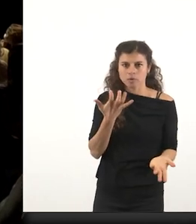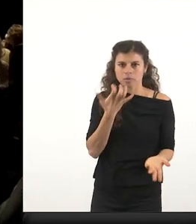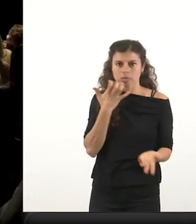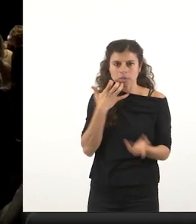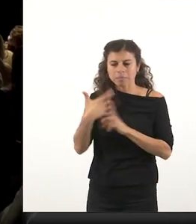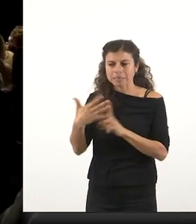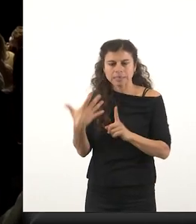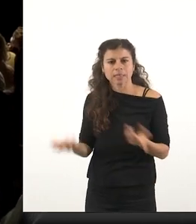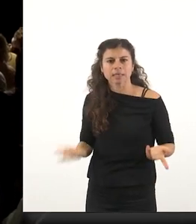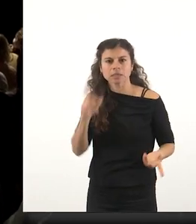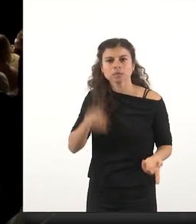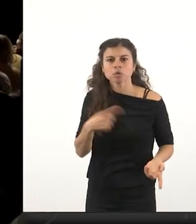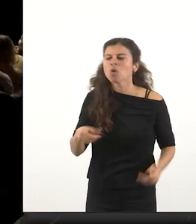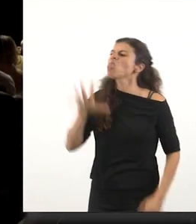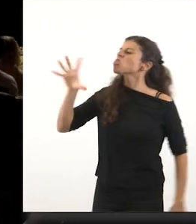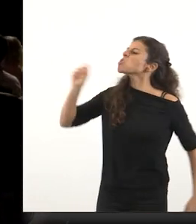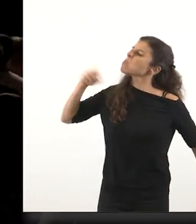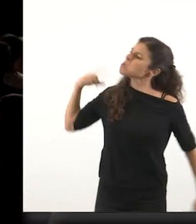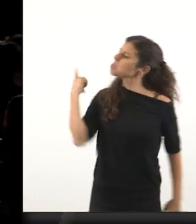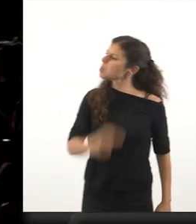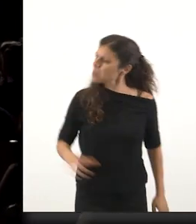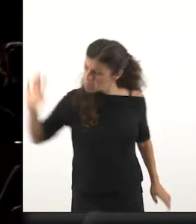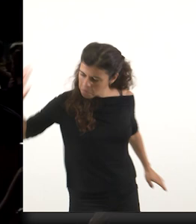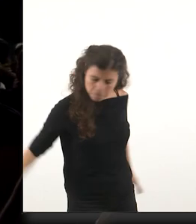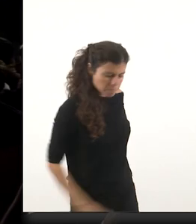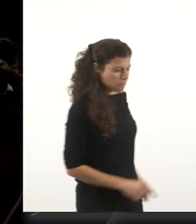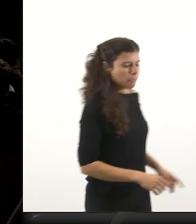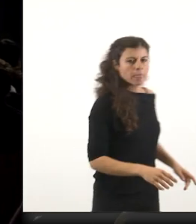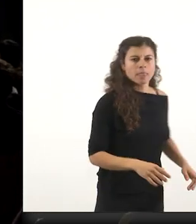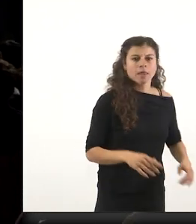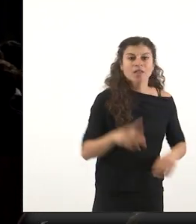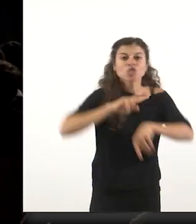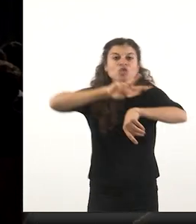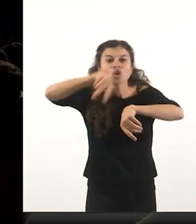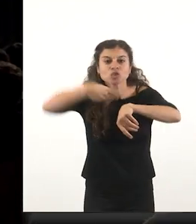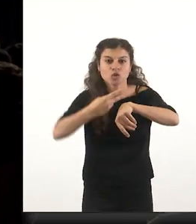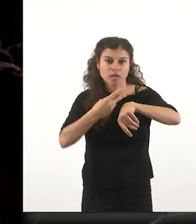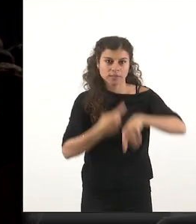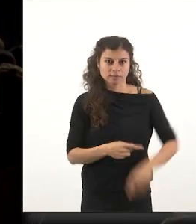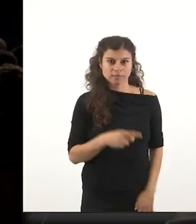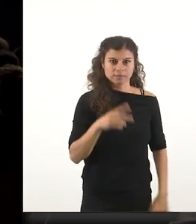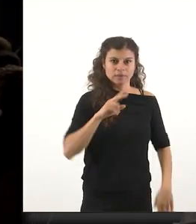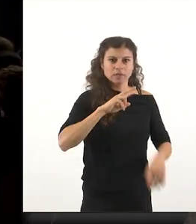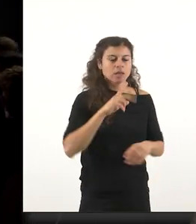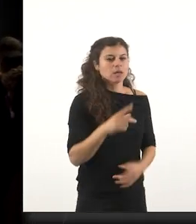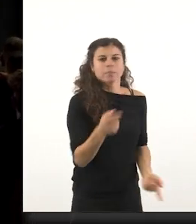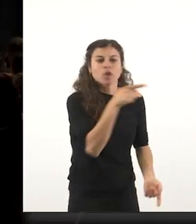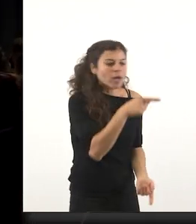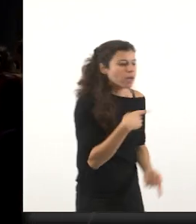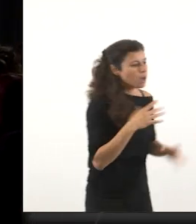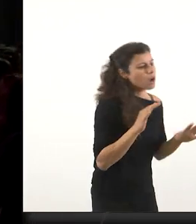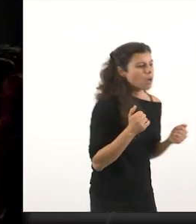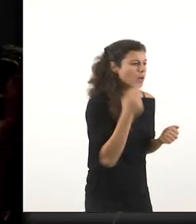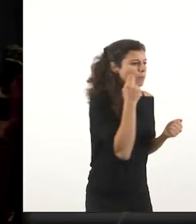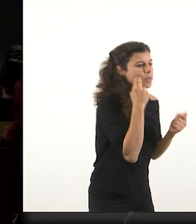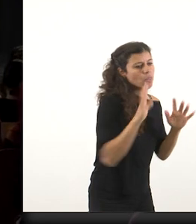no? 5 minutos y ya voy. Y se va con los colegas, 2 horas y no está cada 5 minutos. Tío, me voy a ir, ¿vale? Me voy a ir que... Está con sus